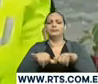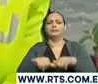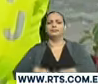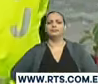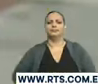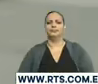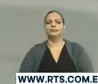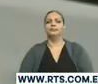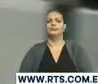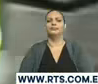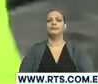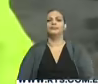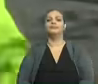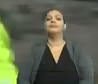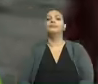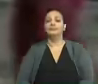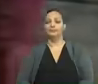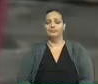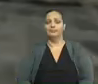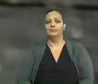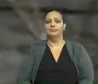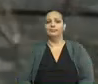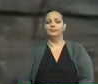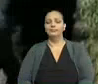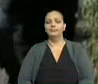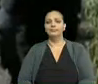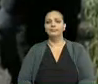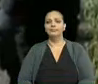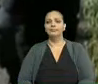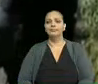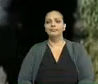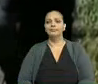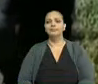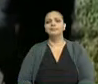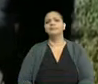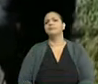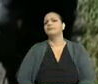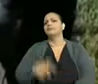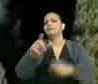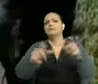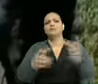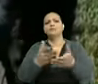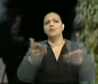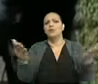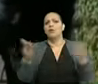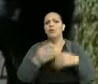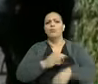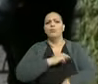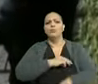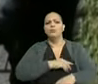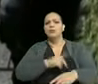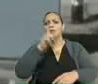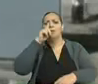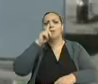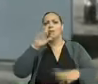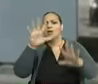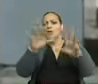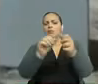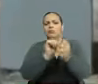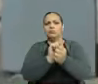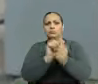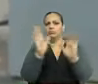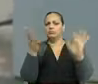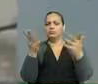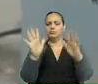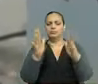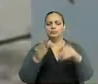presunto delito. Tanto Policía como Fiscalía indicaron que no hubo personas naturales o funcionarios municipales detenidos. En Quito